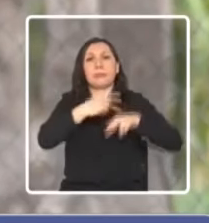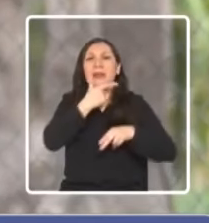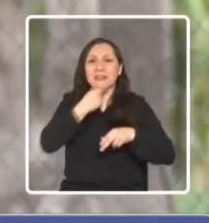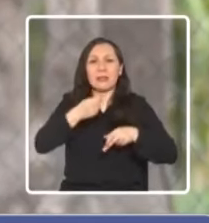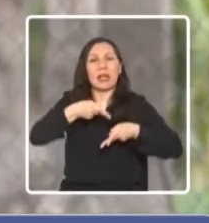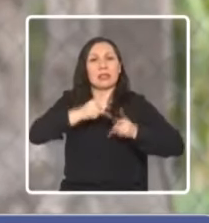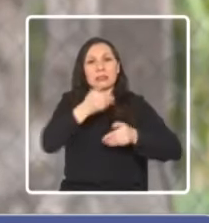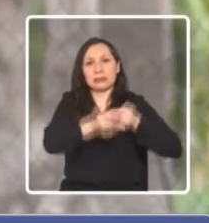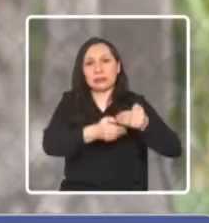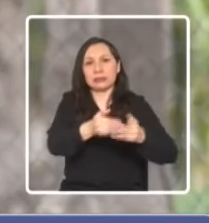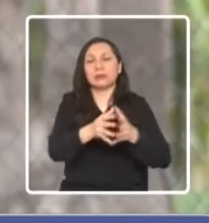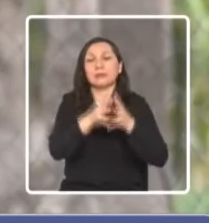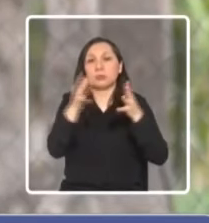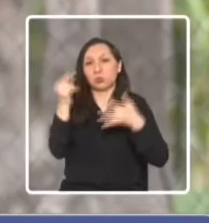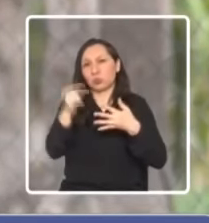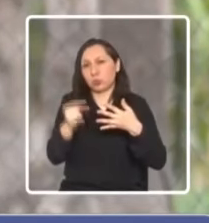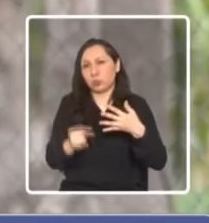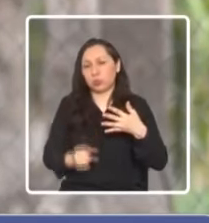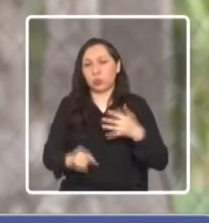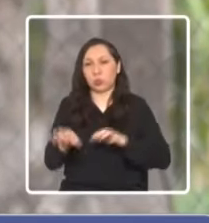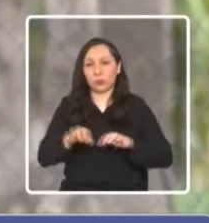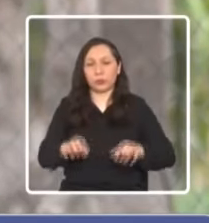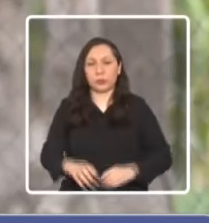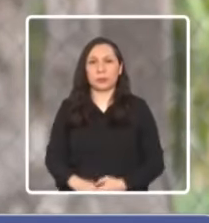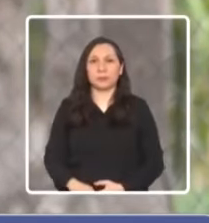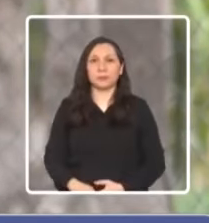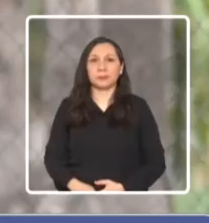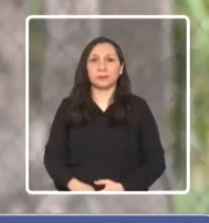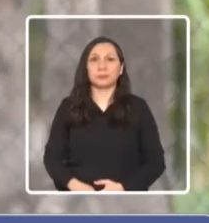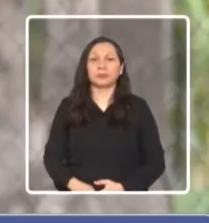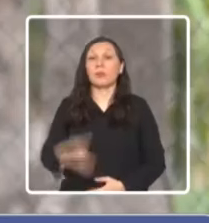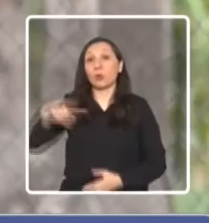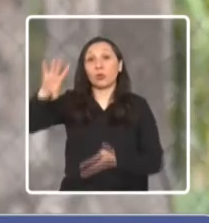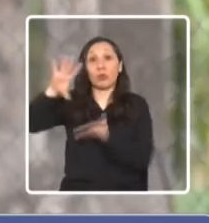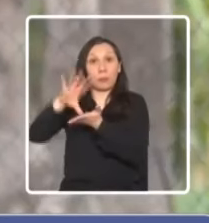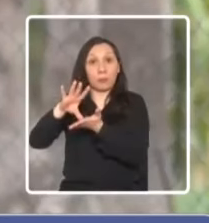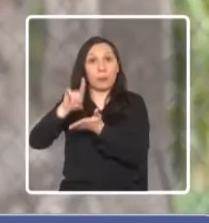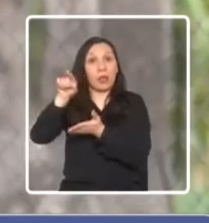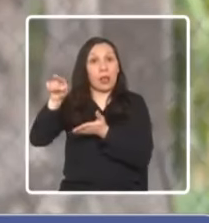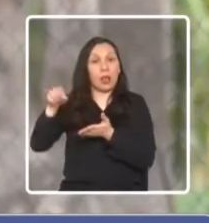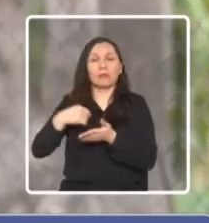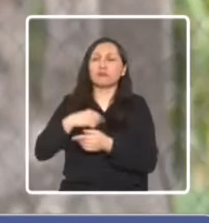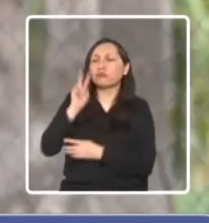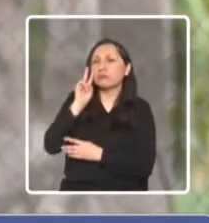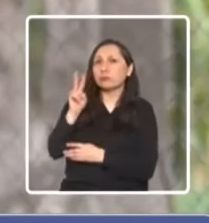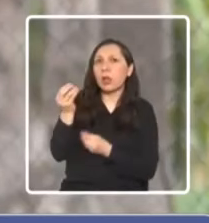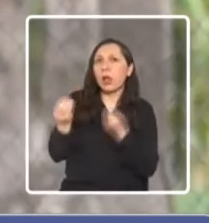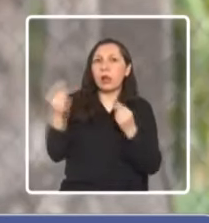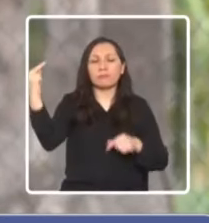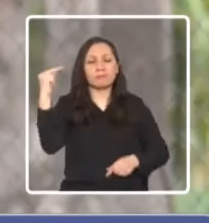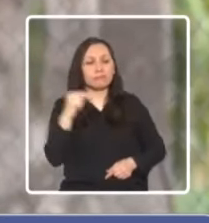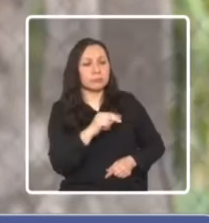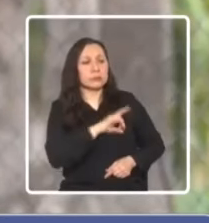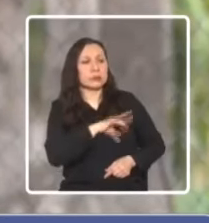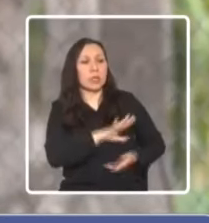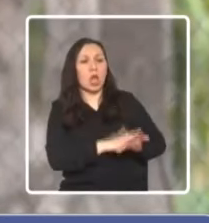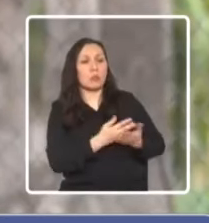la inversión, entre tantas otras cosas. Y desde el extranjero, por cierto, seguí atentamente la contingencia nacional.